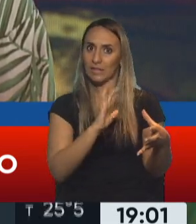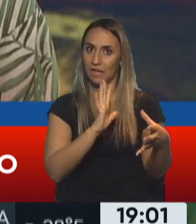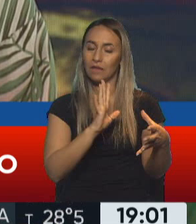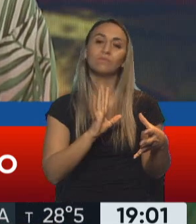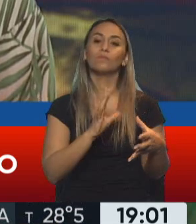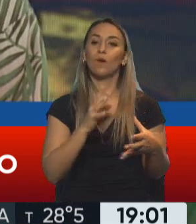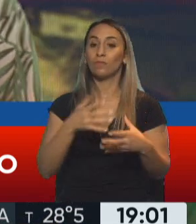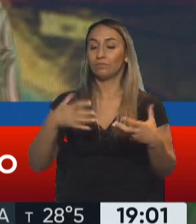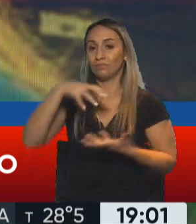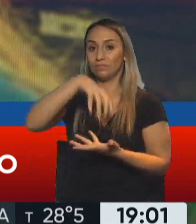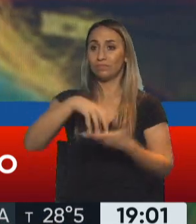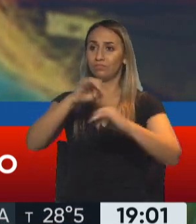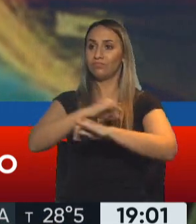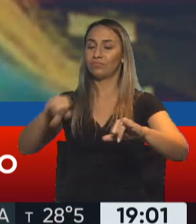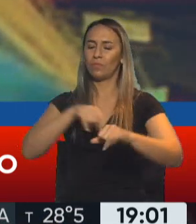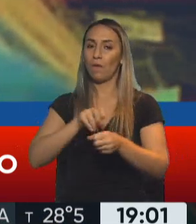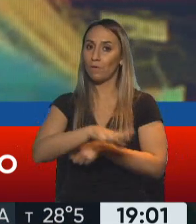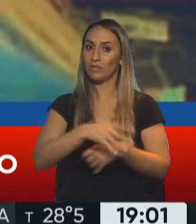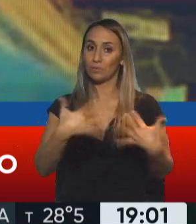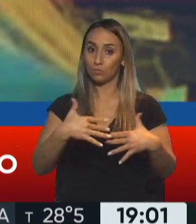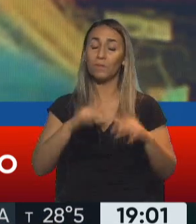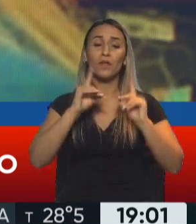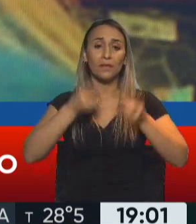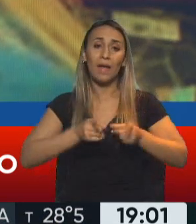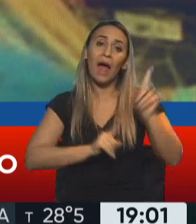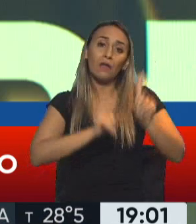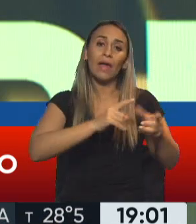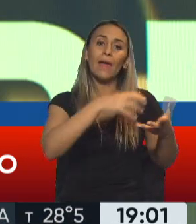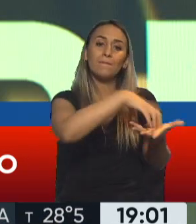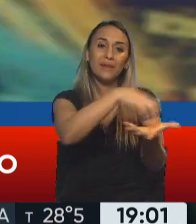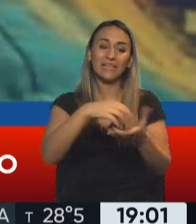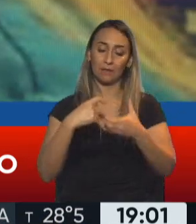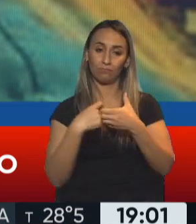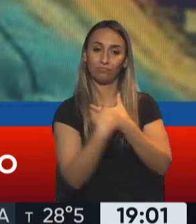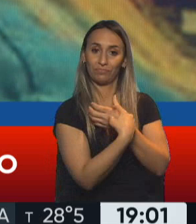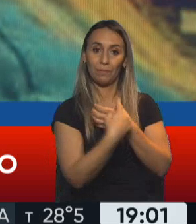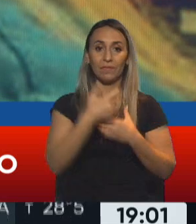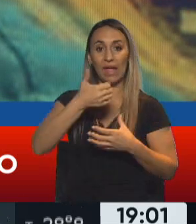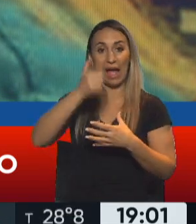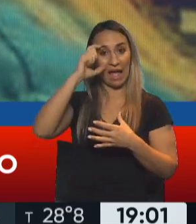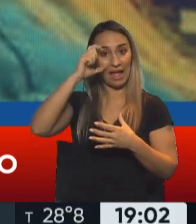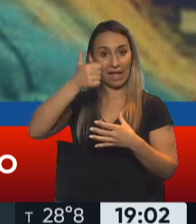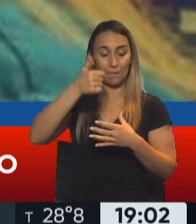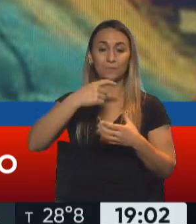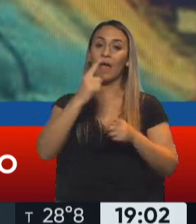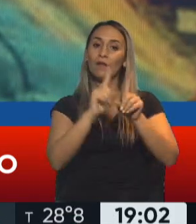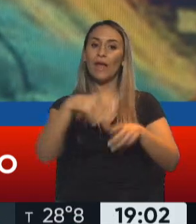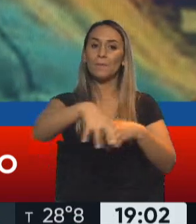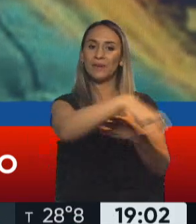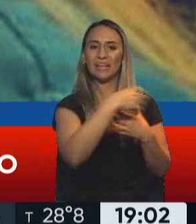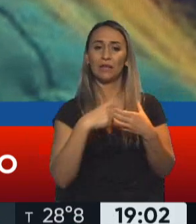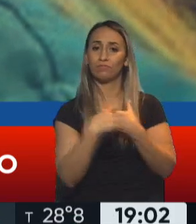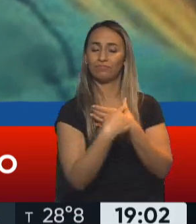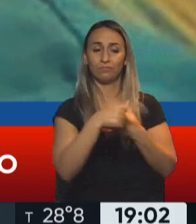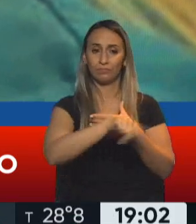en esto que estamos hablando. Y también hay que decir que hay empresas de AEA, ¿sí?, que líderes en el rubro alimenticio, que todos conocemos, que